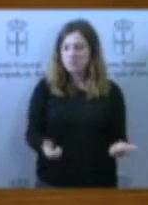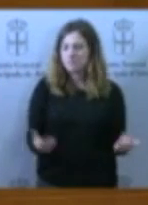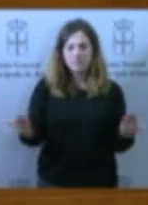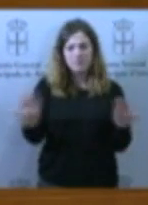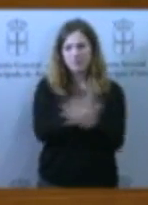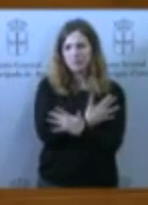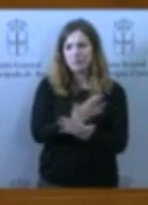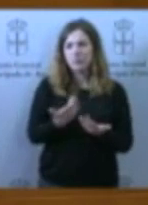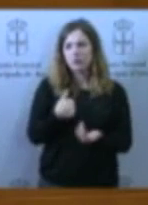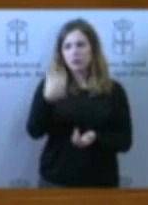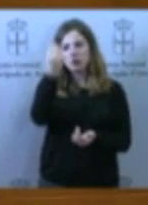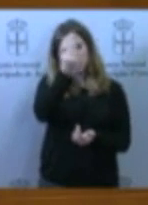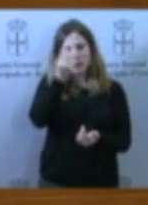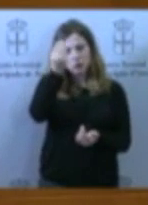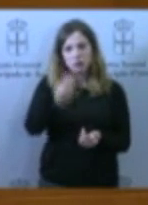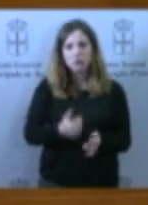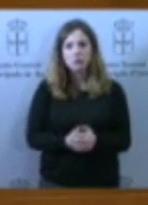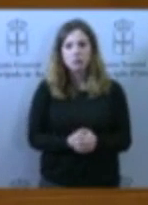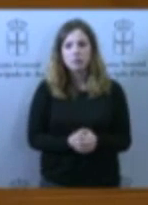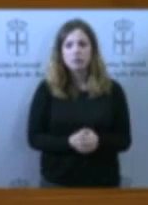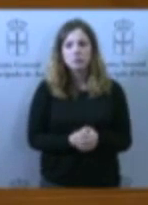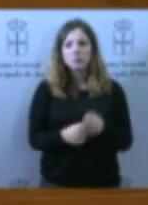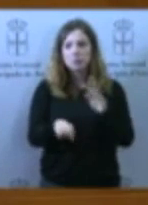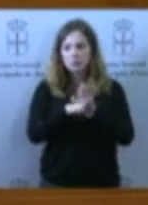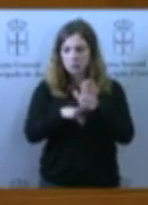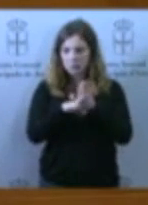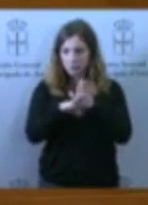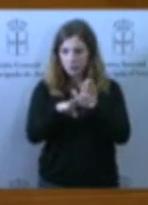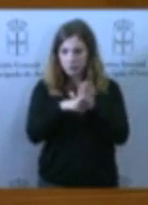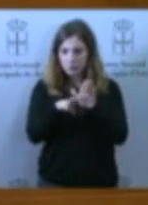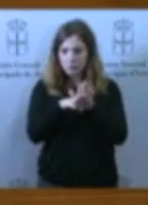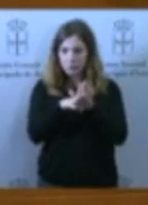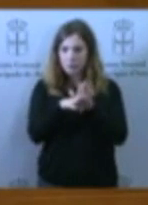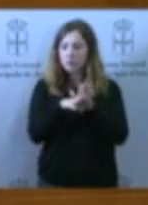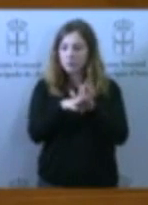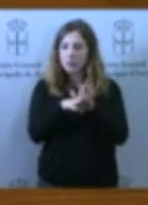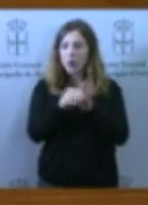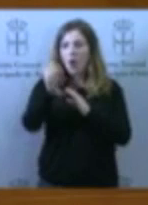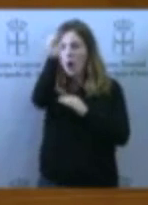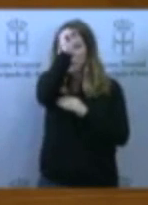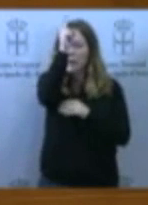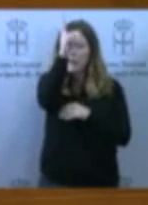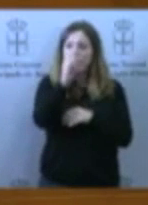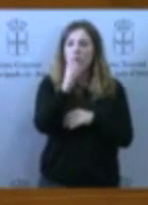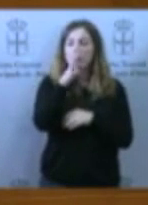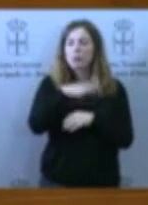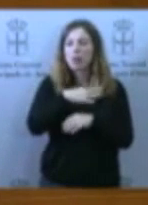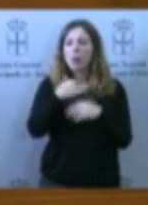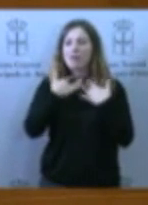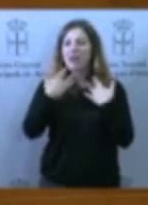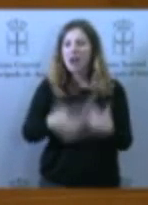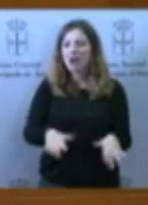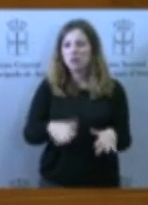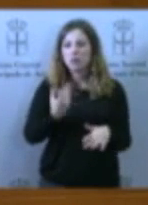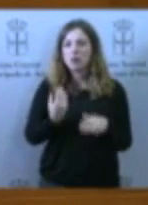Miren, yo creo que más que mantener el timón fijo en ese fracaso estrepitoso que fue el puerto